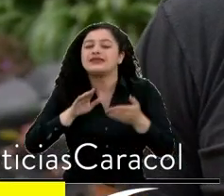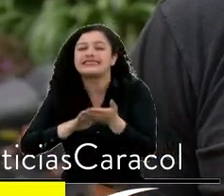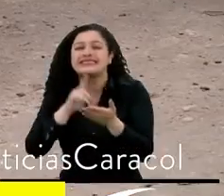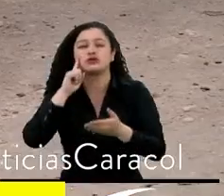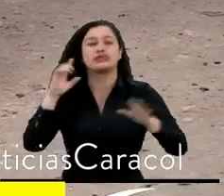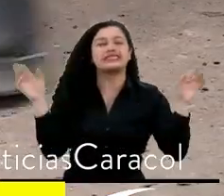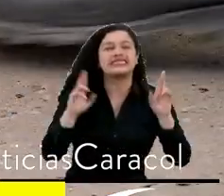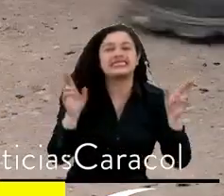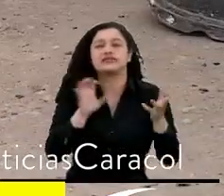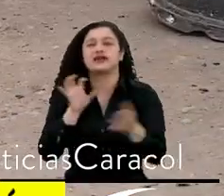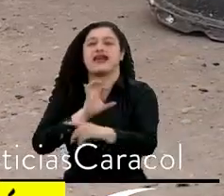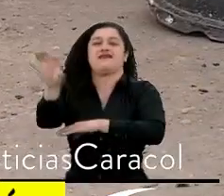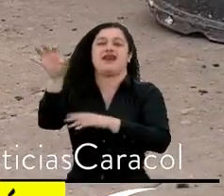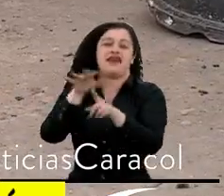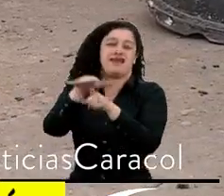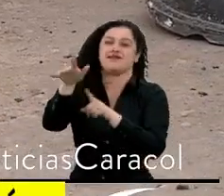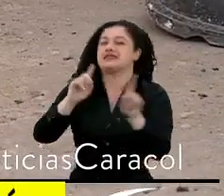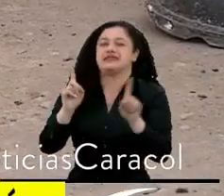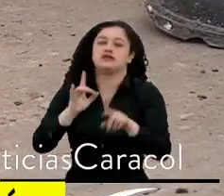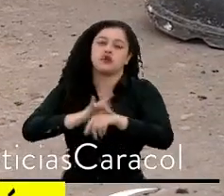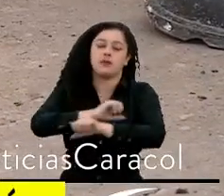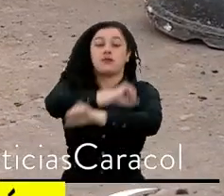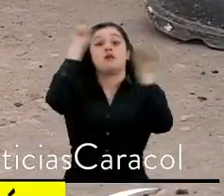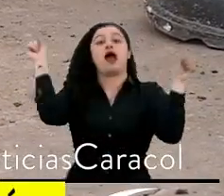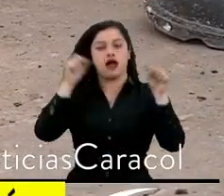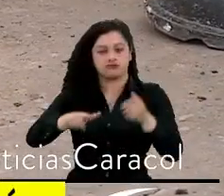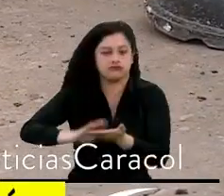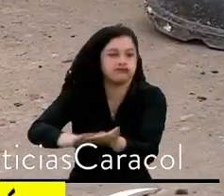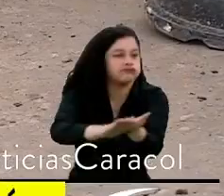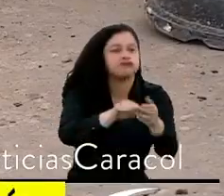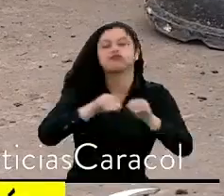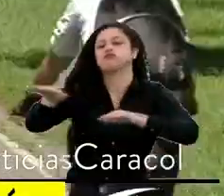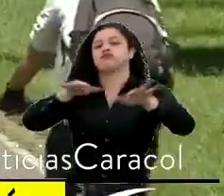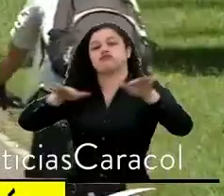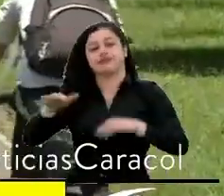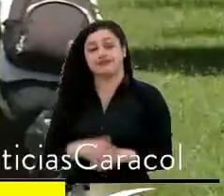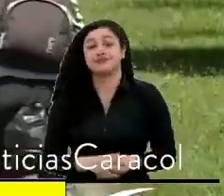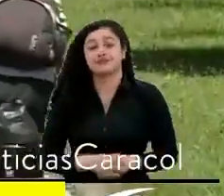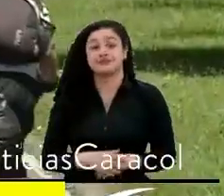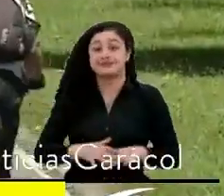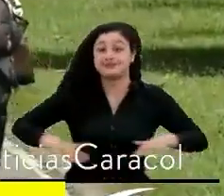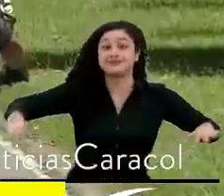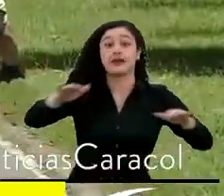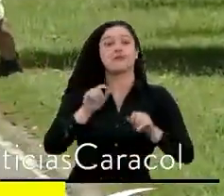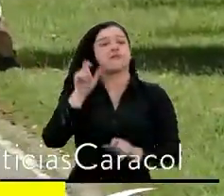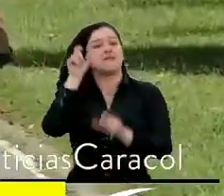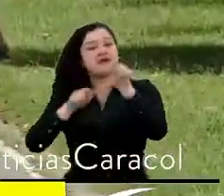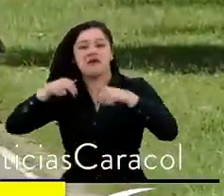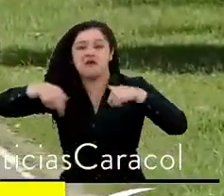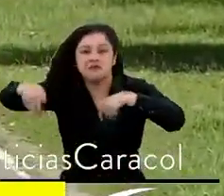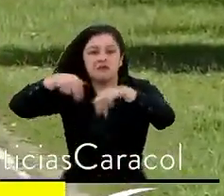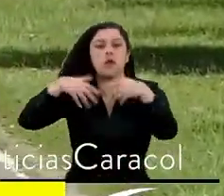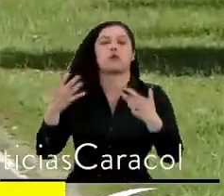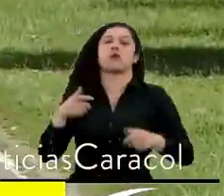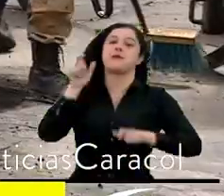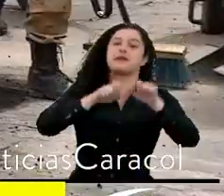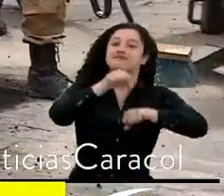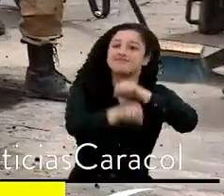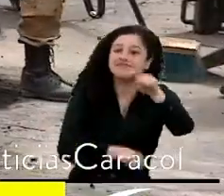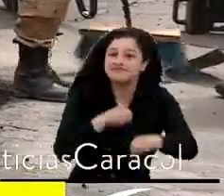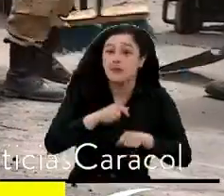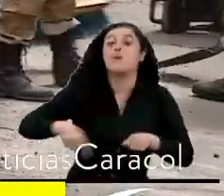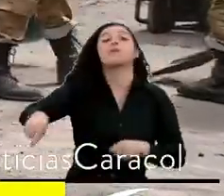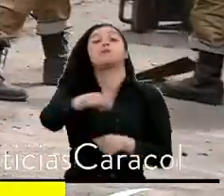troncales, intermedias. Dentro de las intervenciones también está el mejoramiento de andenes y ciclorrutas de la ciudad. Y con una inversión de 29 mil